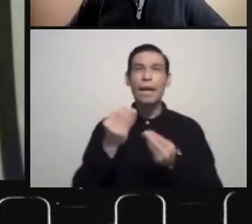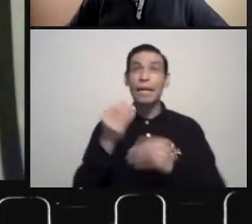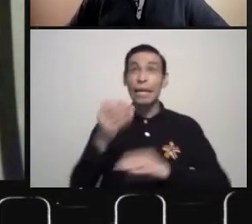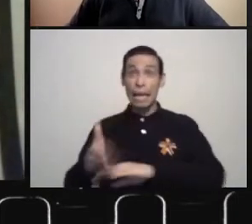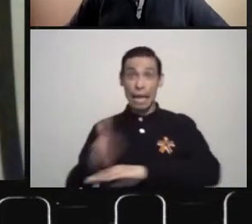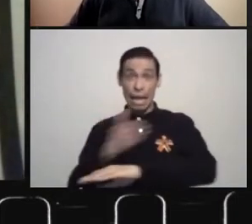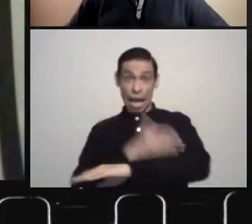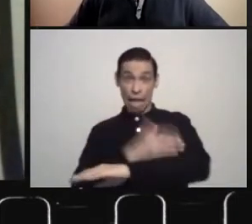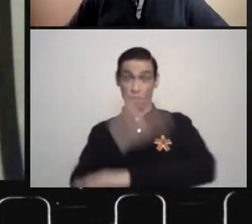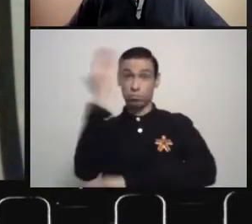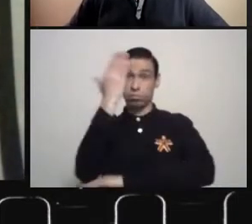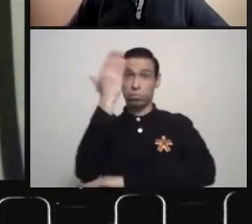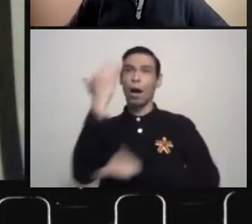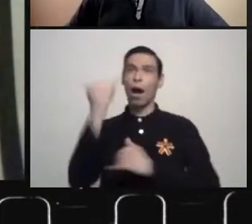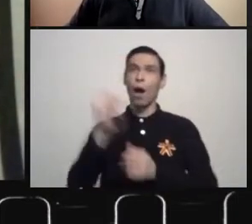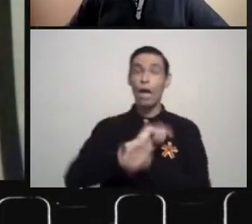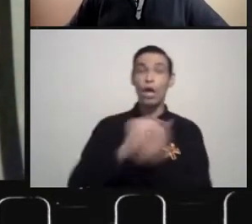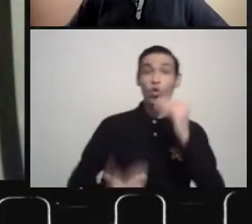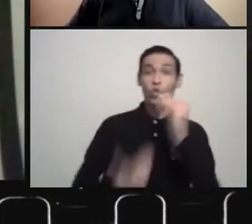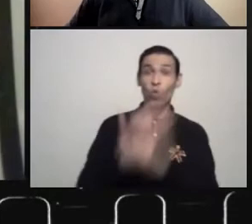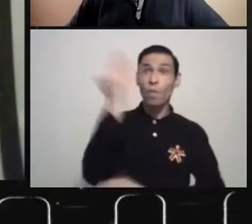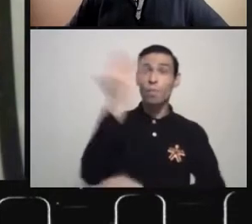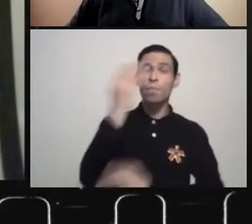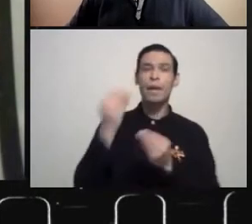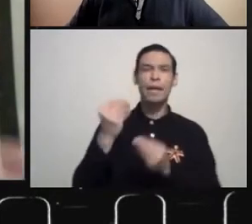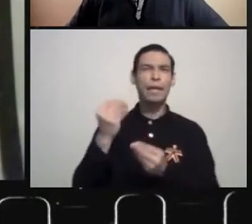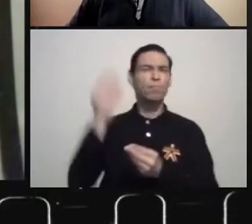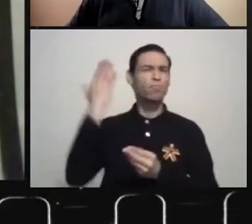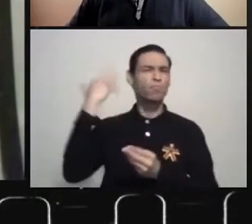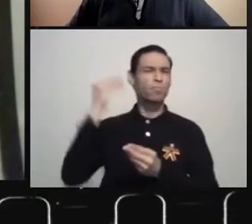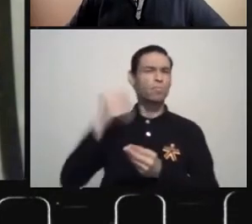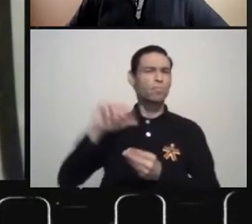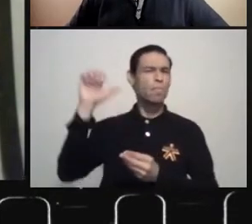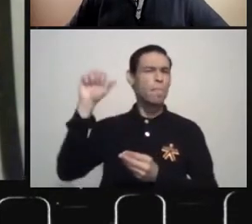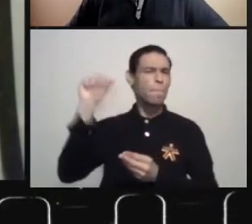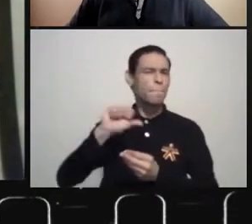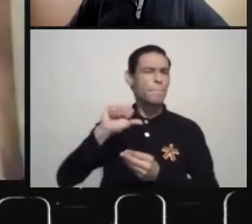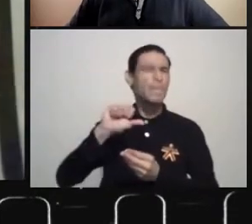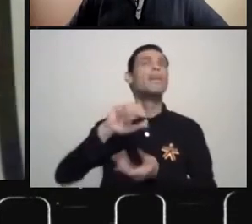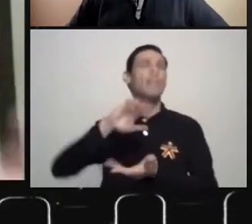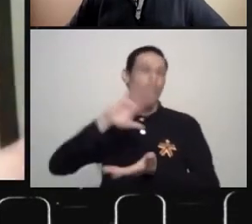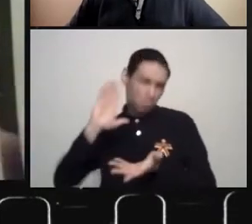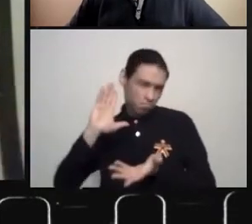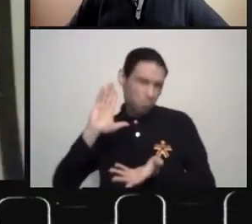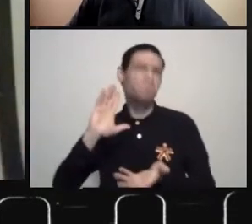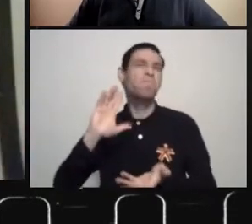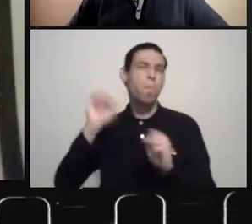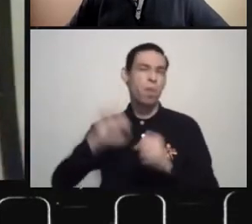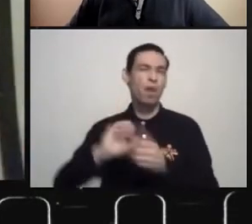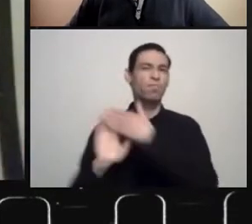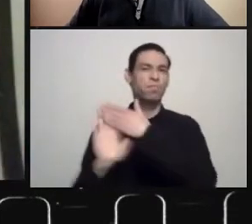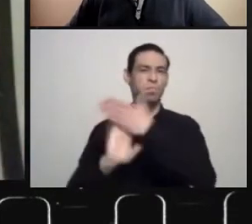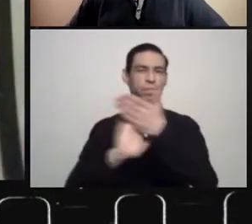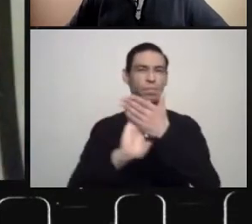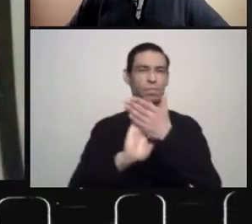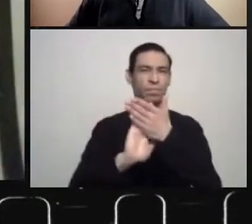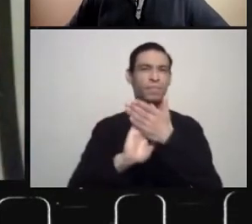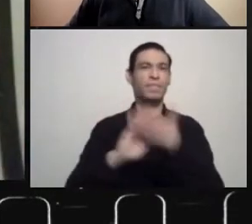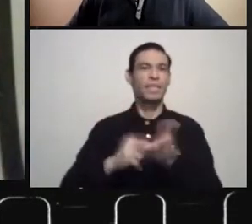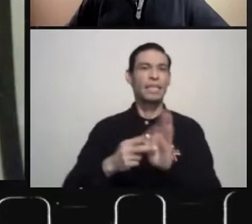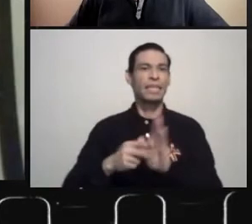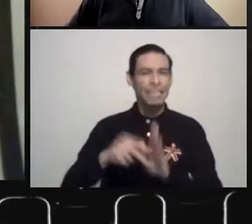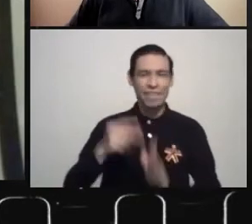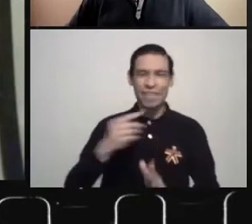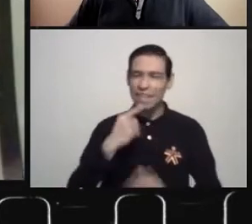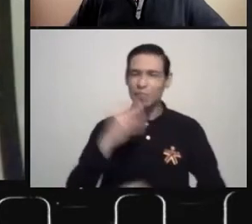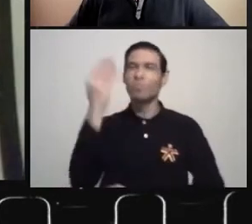anterior. Entonces creo que esto que hacemos nosotros no tiene fin, porque realmente uno cada vez que termina, uno dice, ah, hubiera hecho